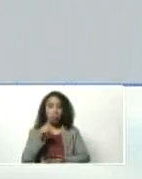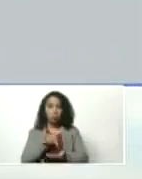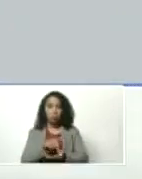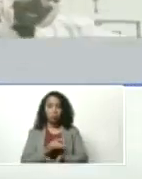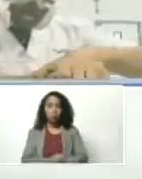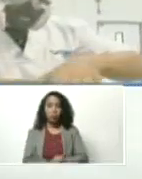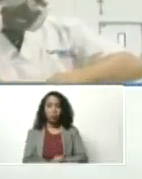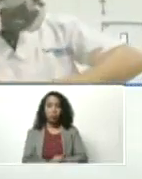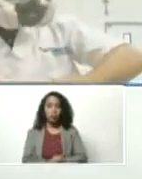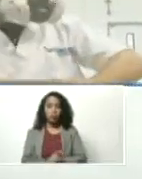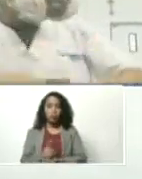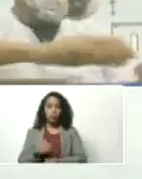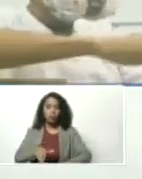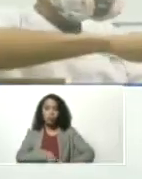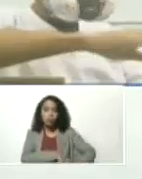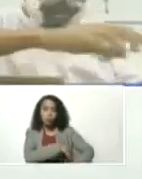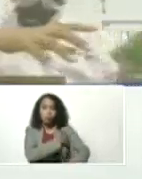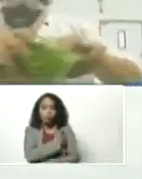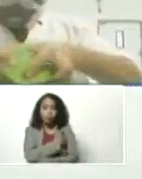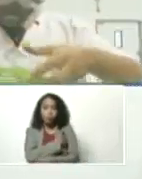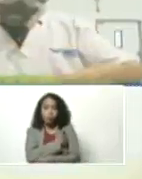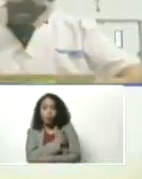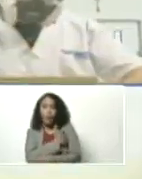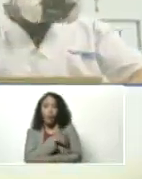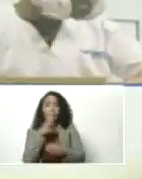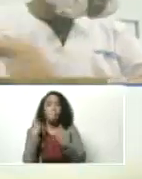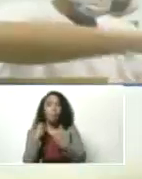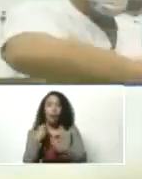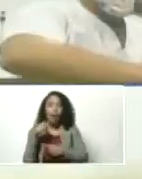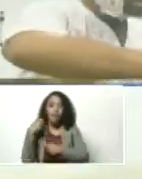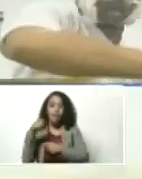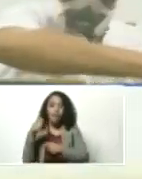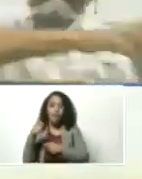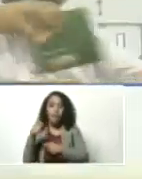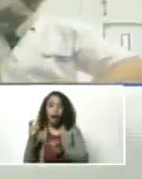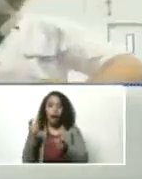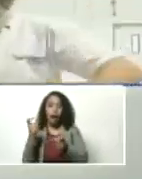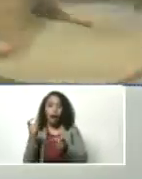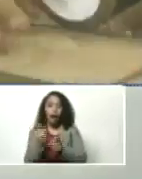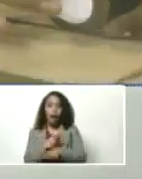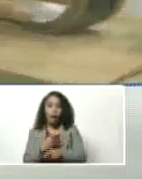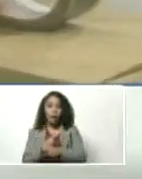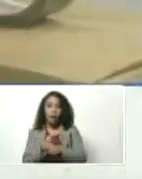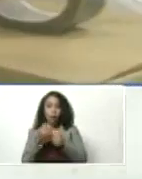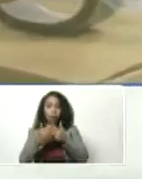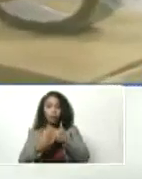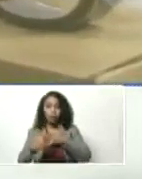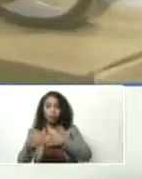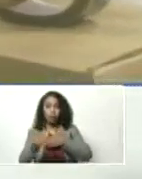El portafolio para inversiones petroleras y gasíferas se está ampliando,